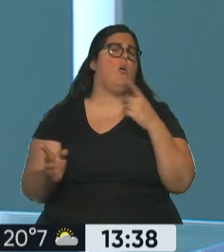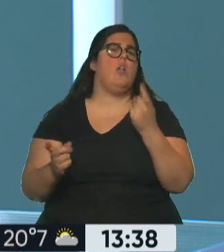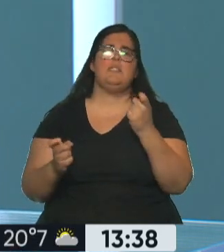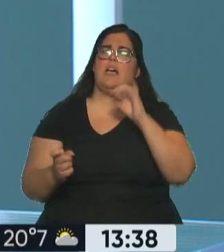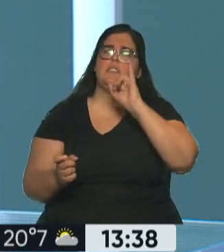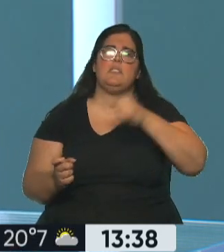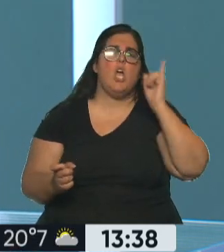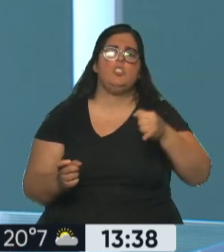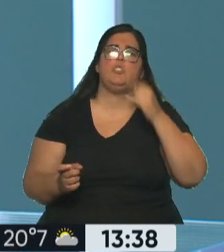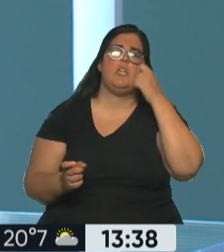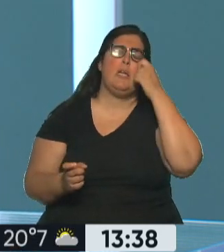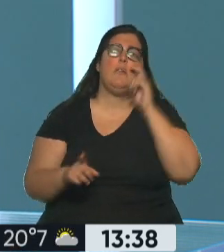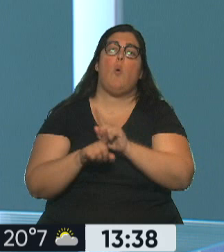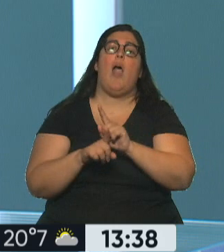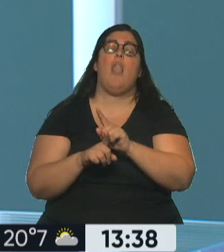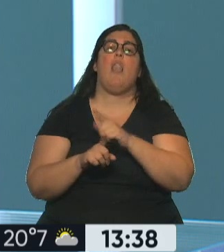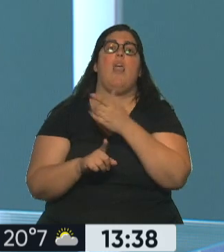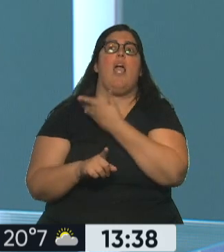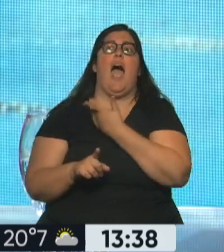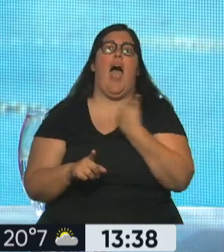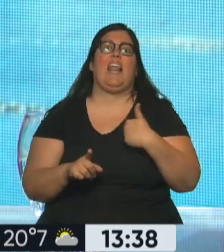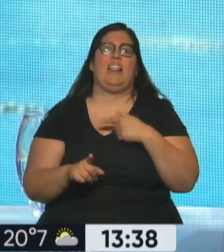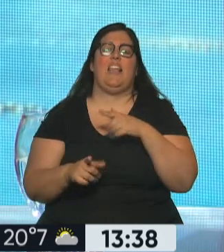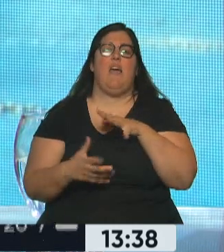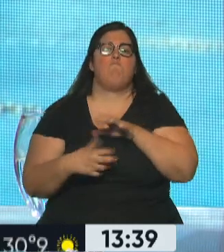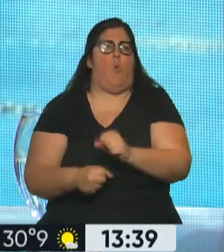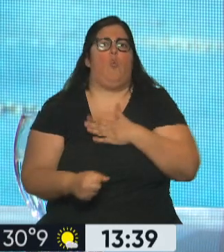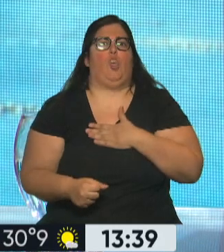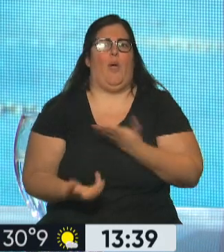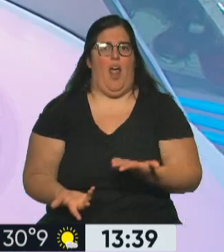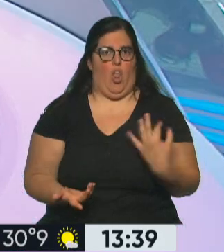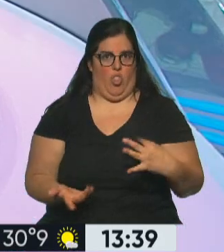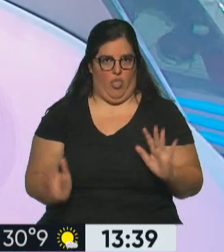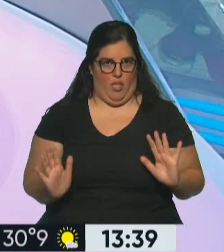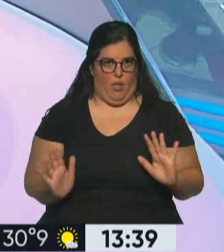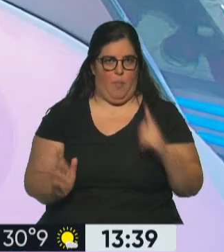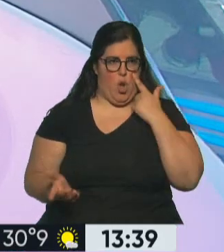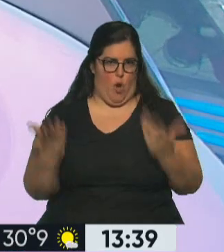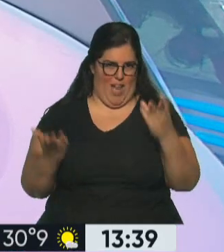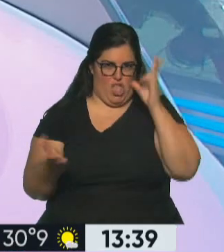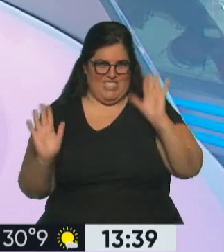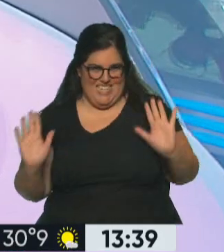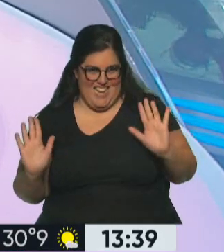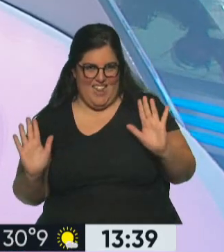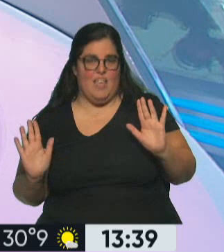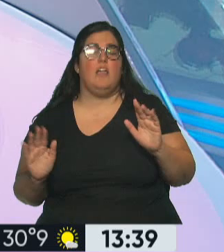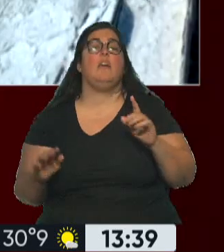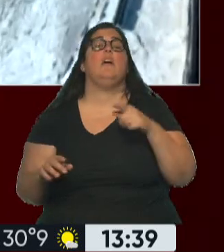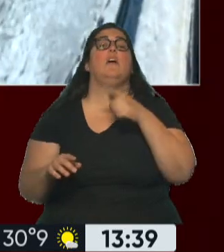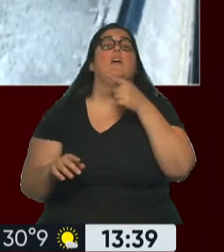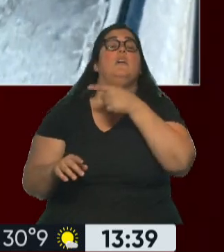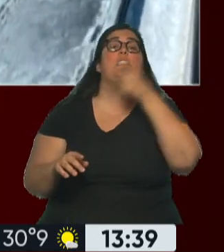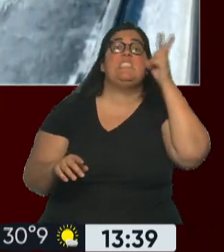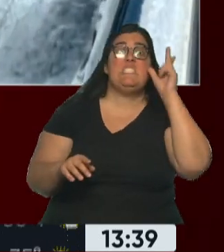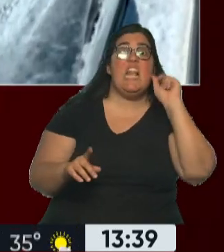efectivamente un grado de presencia soberana más sustantiva. Solo comparando con Chile. Ni hablar que Chile además